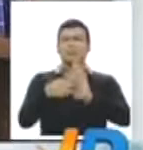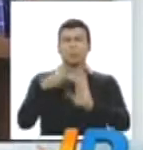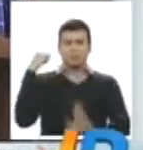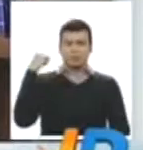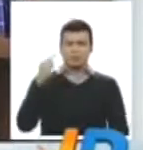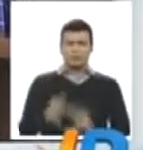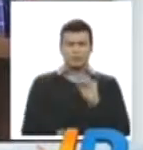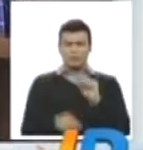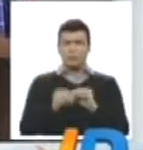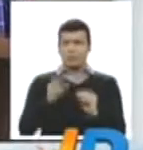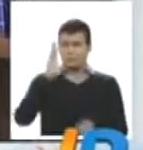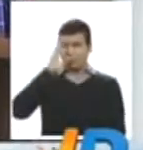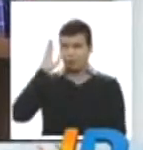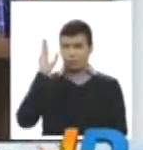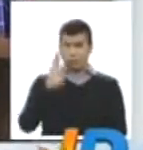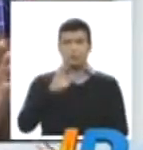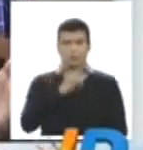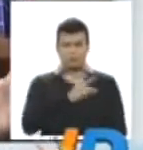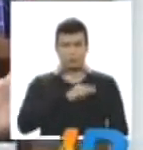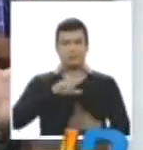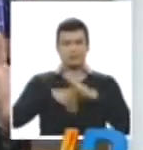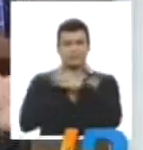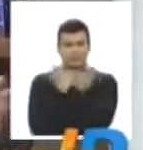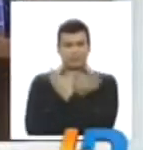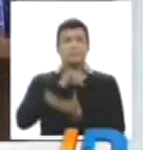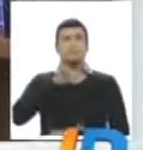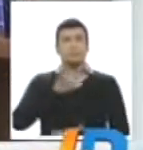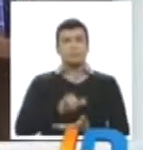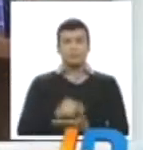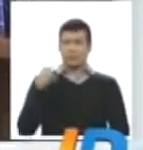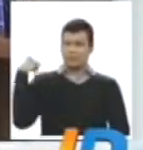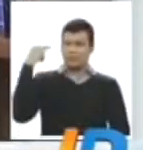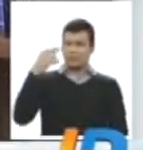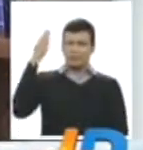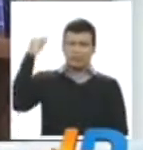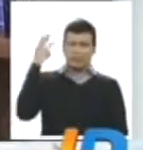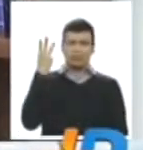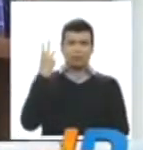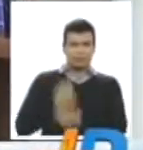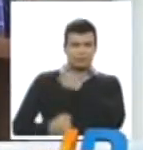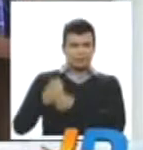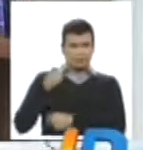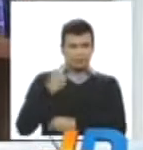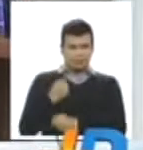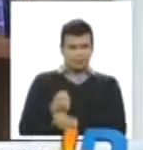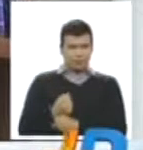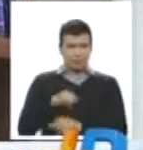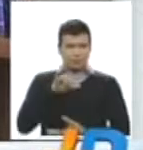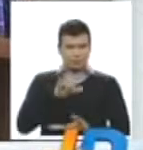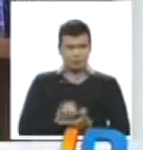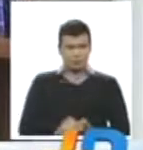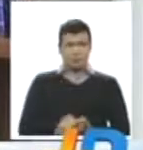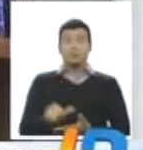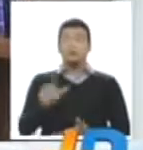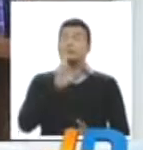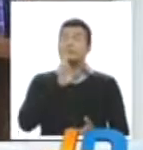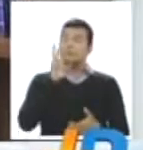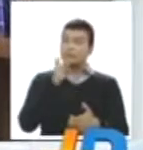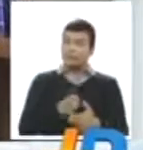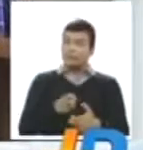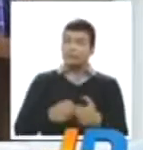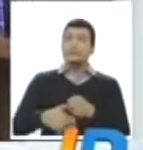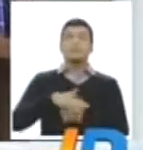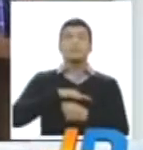futuro de la Universidad Santiago de Cali. Esa historia que nos dejó hace 3 años postrados, con una difícil situación de